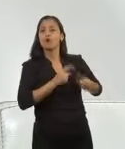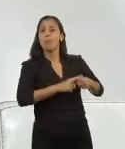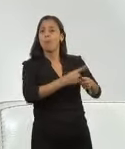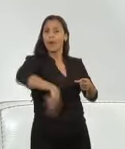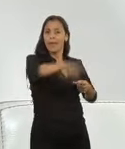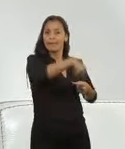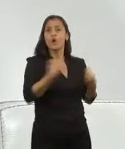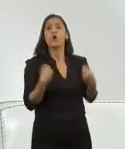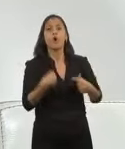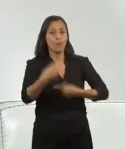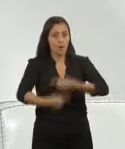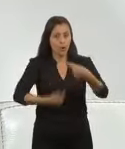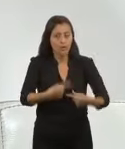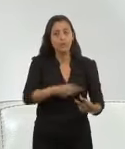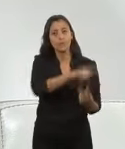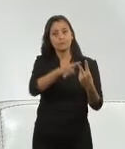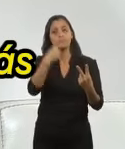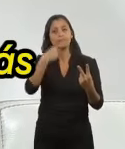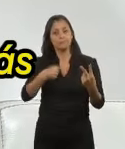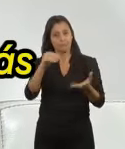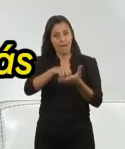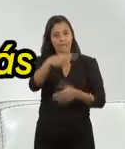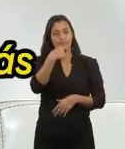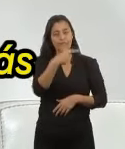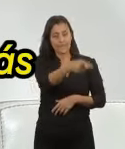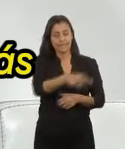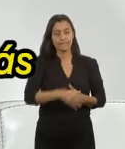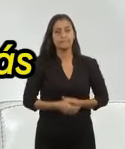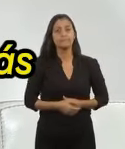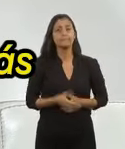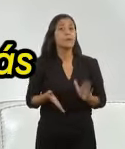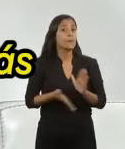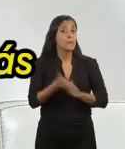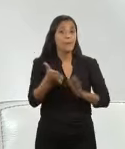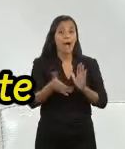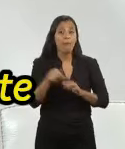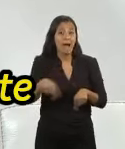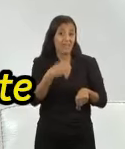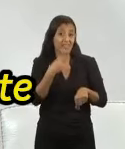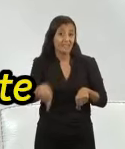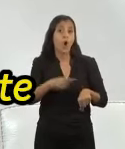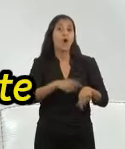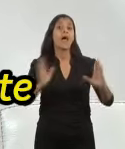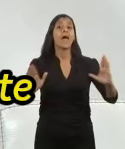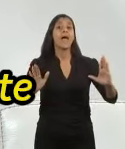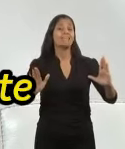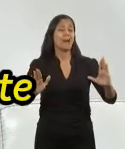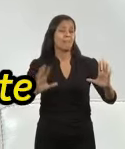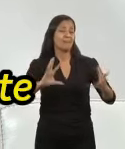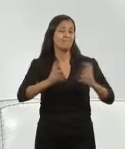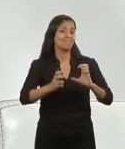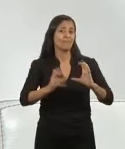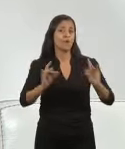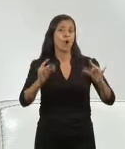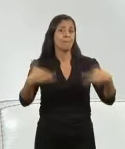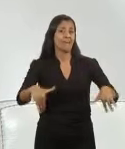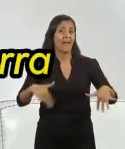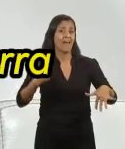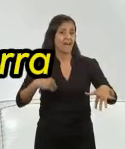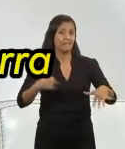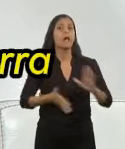otra pregunta es recién acabas de mencionar que está concluyendo la etapa más dura algo más o menos así mencionaste